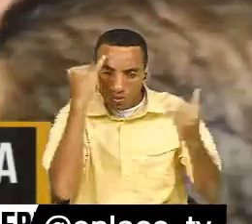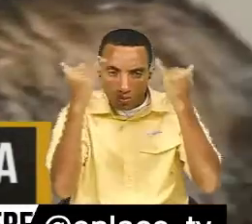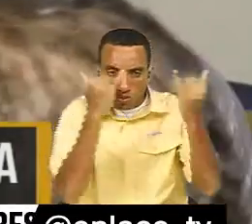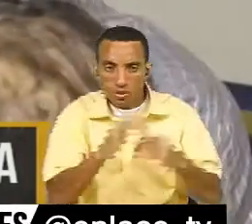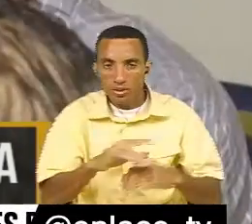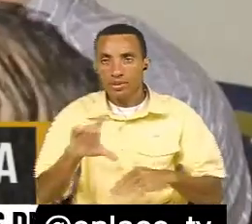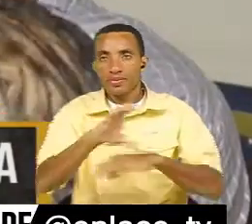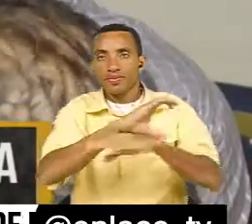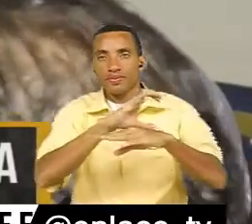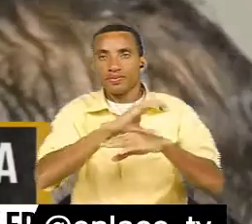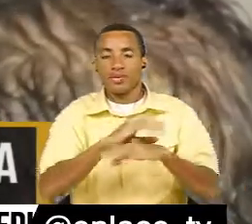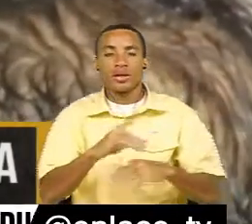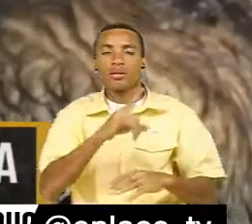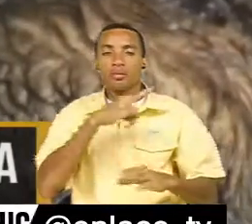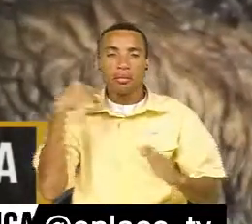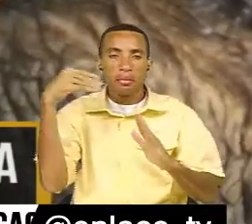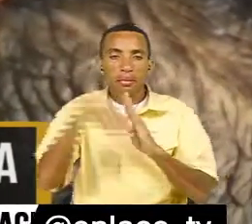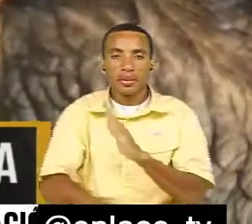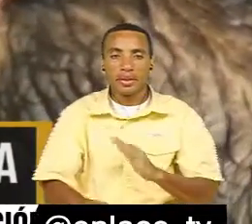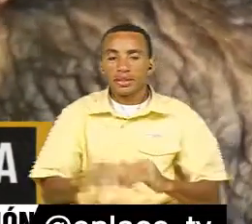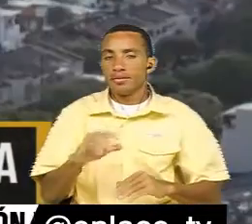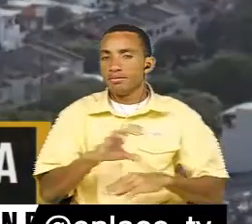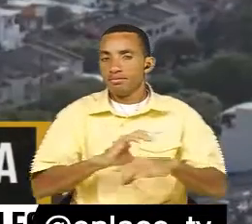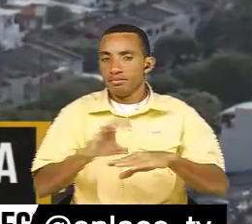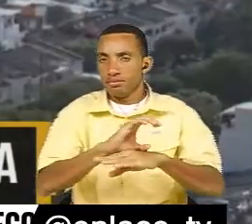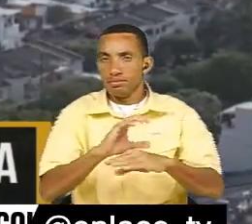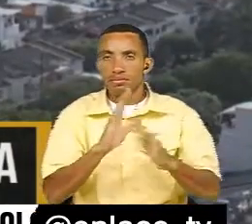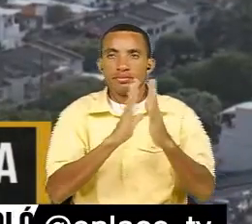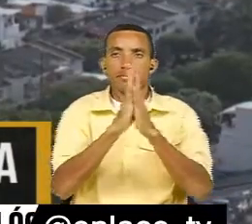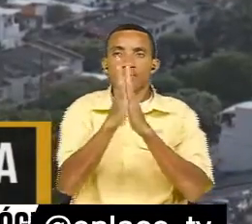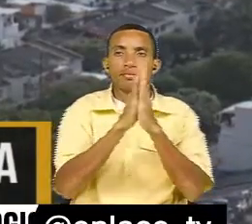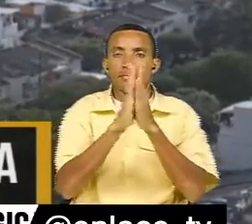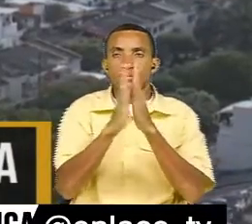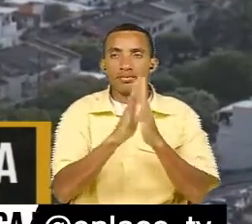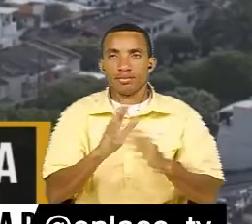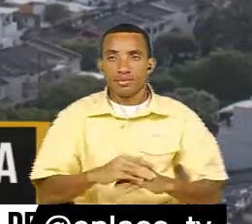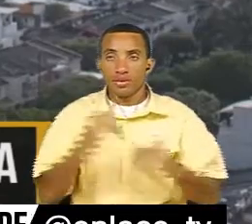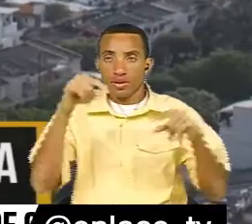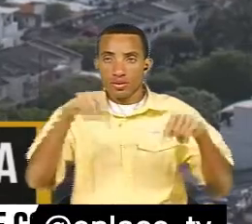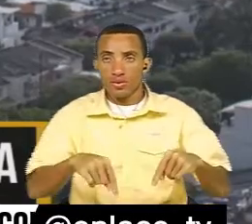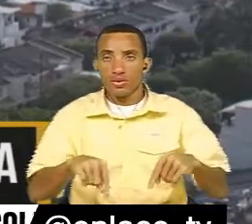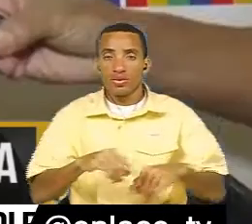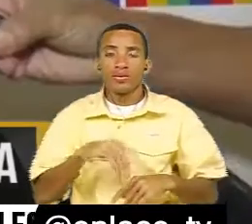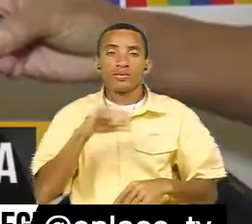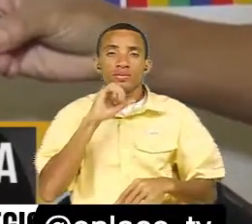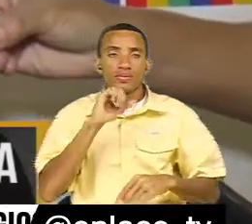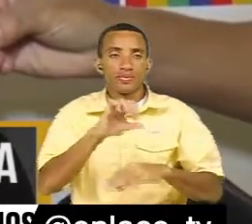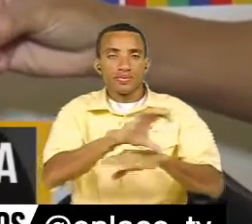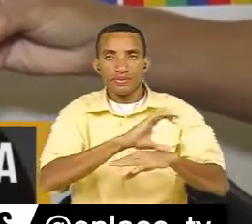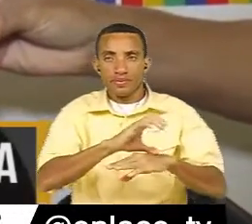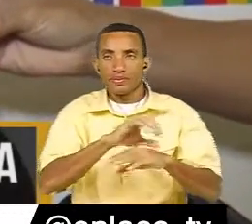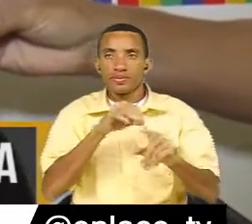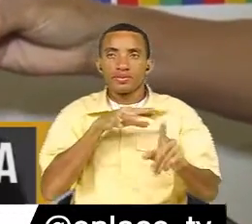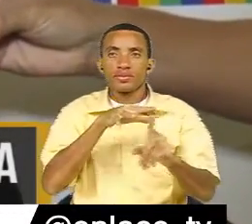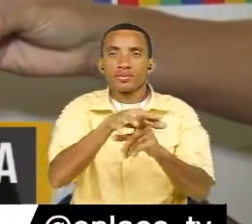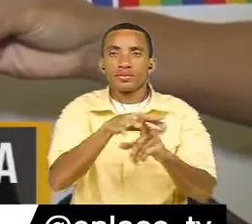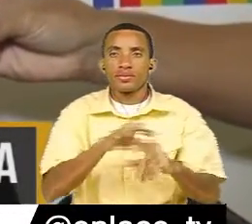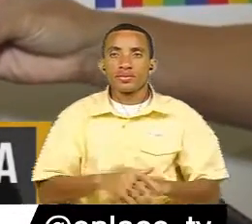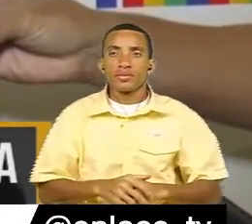intermedias, pese a la crisis de la que se habla en el gremio comercial y empresarial que en estos momentos afronta la ciudad. Ya lo hemos